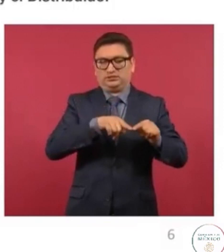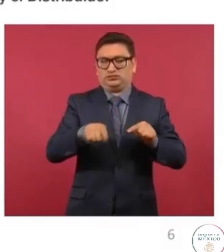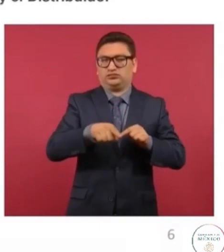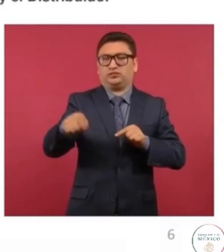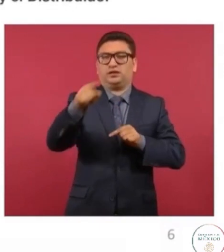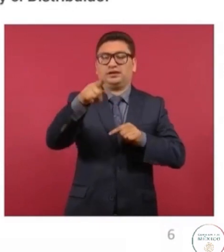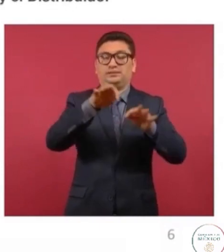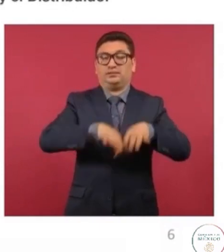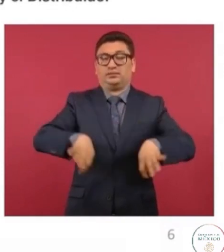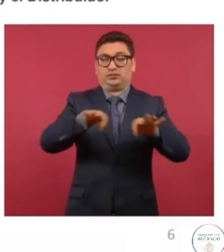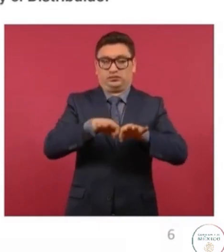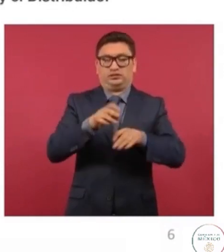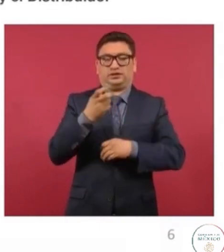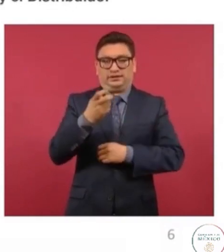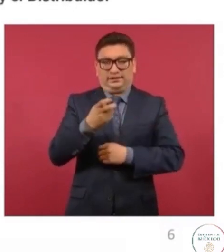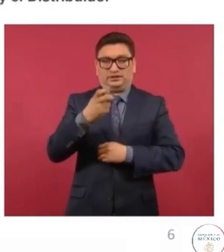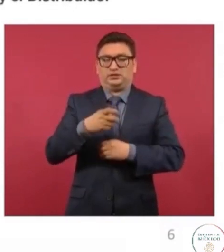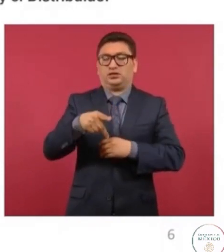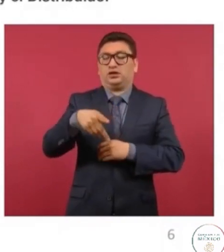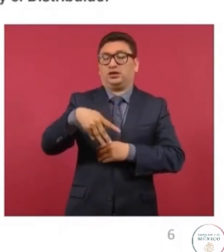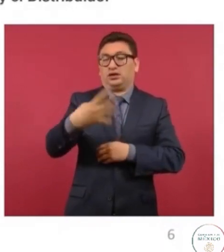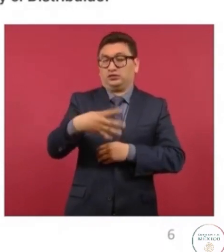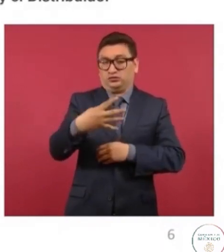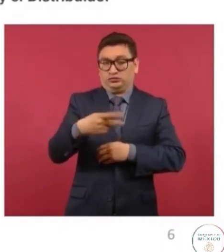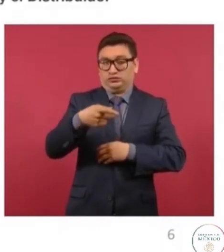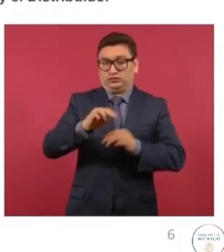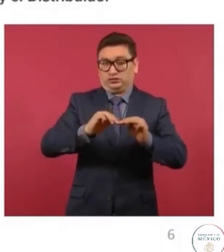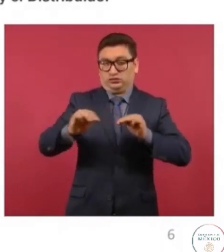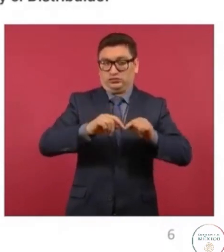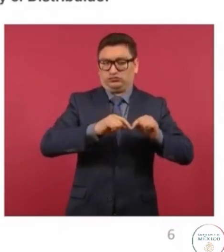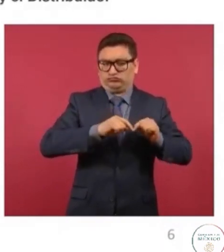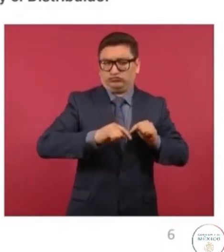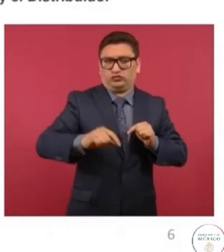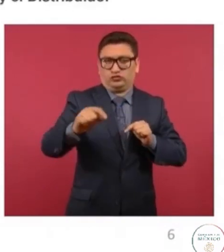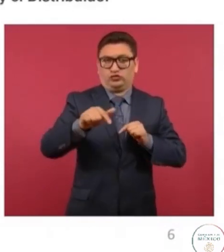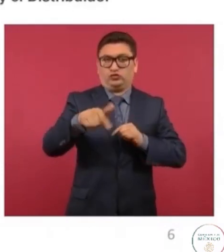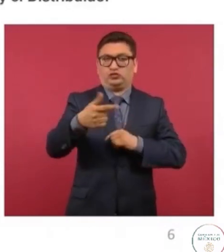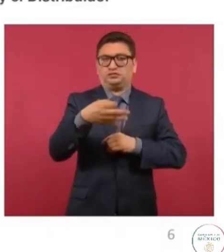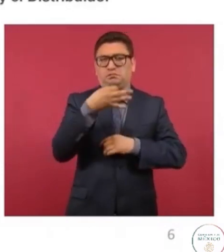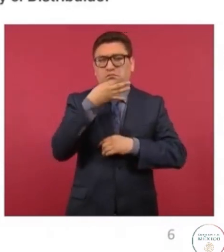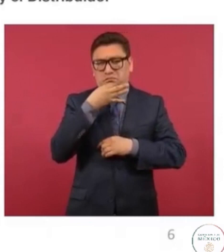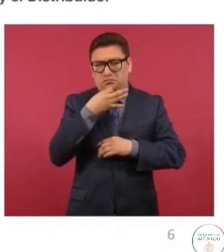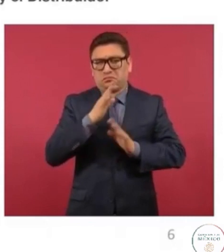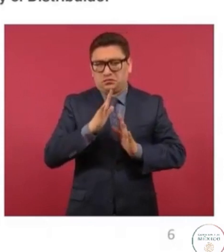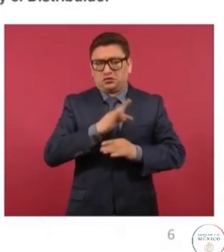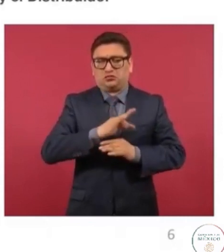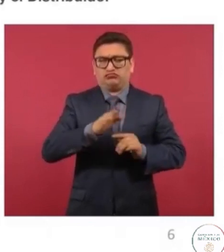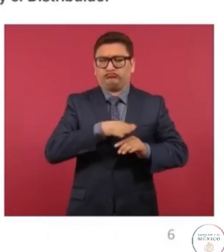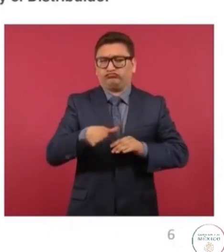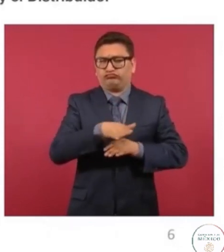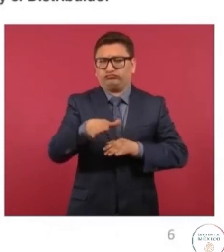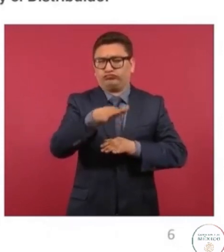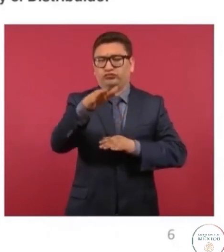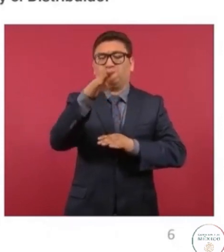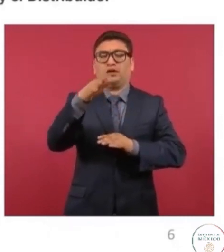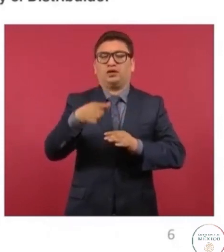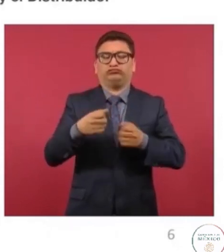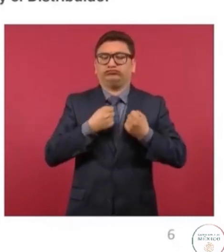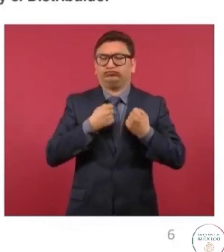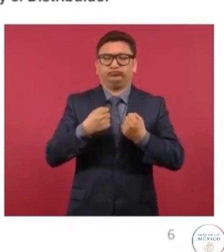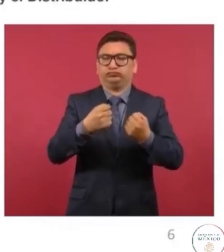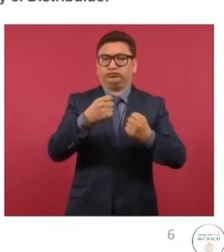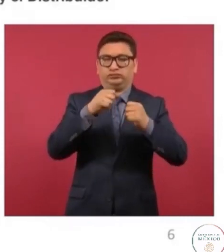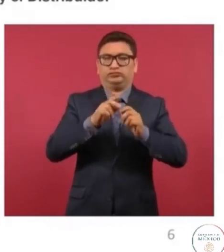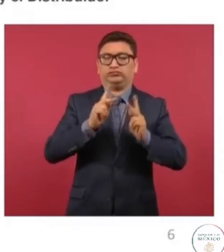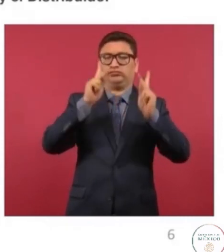distribuidor principal. Son 14 kilómetros de longitud, 12 minutos de recorrido sobre esta autopista en una vía